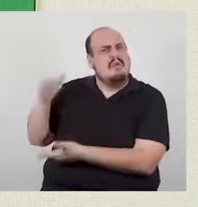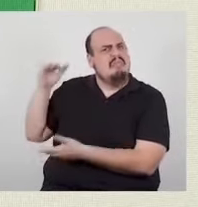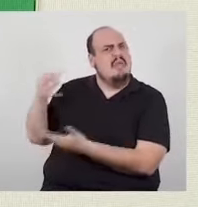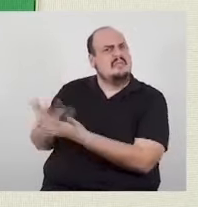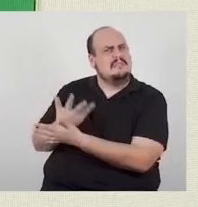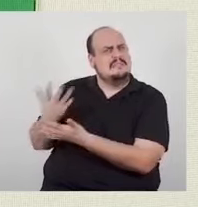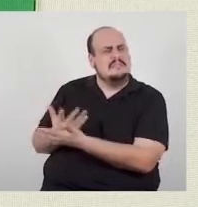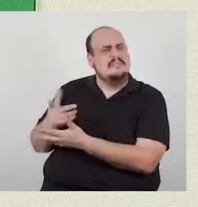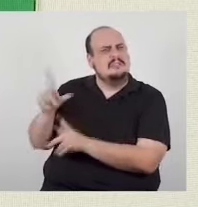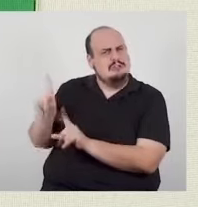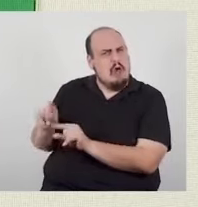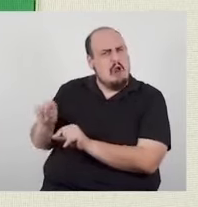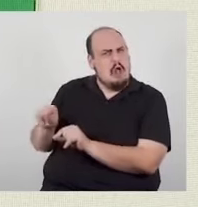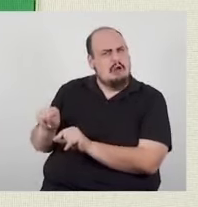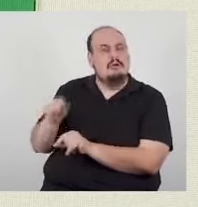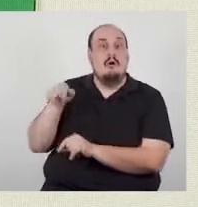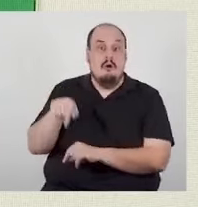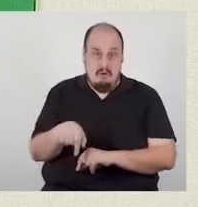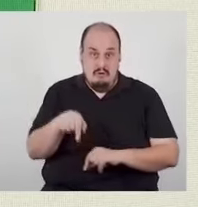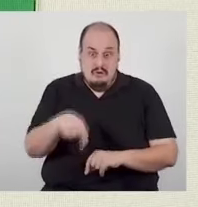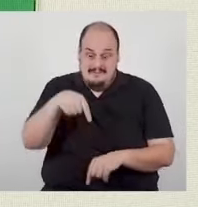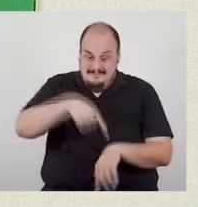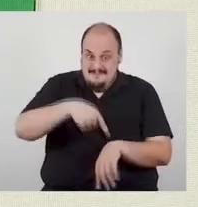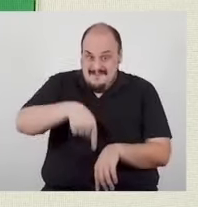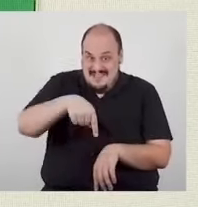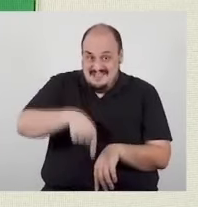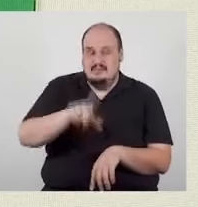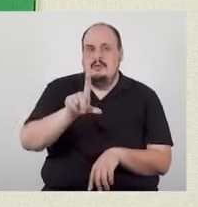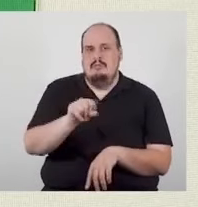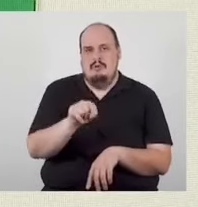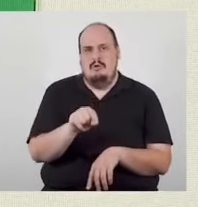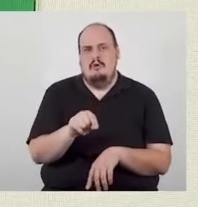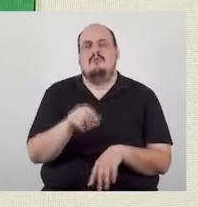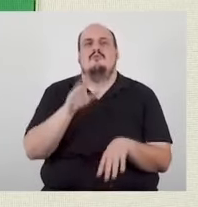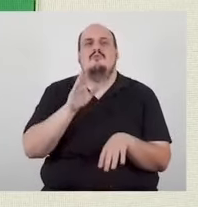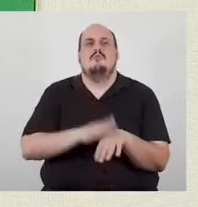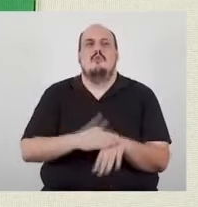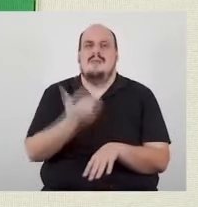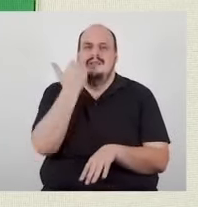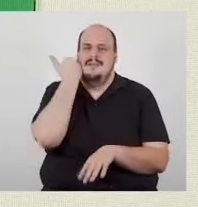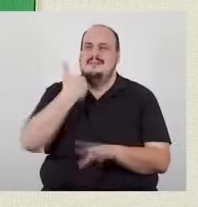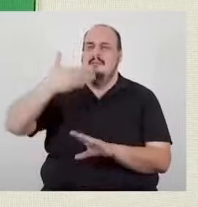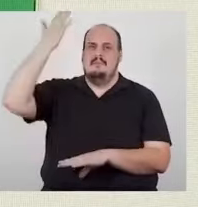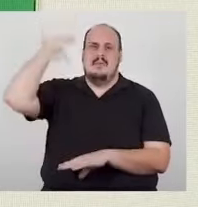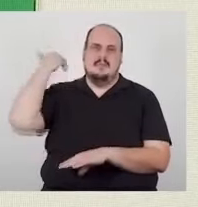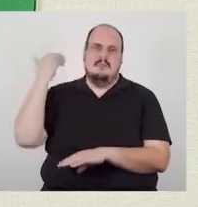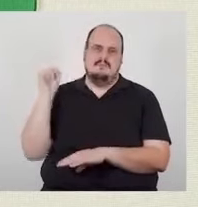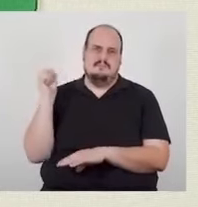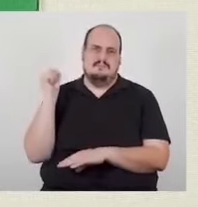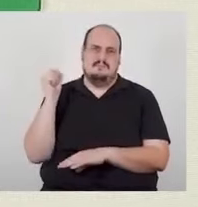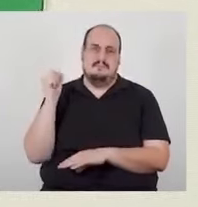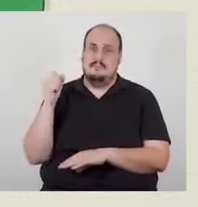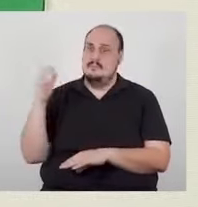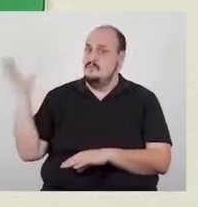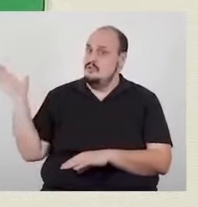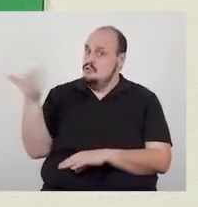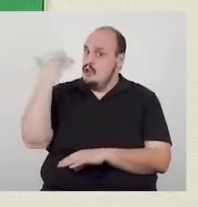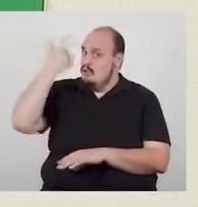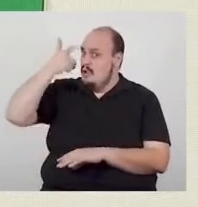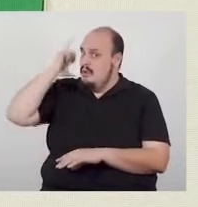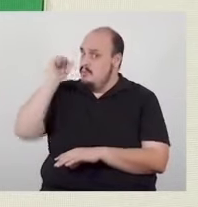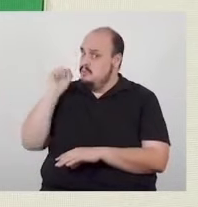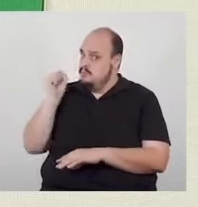dolor en el presente por un accidente del pasado. Entonces, todos fuimos, todos somos,